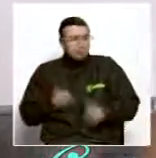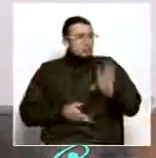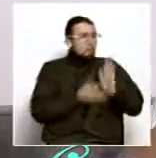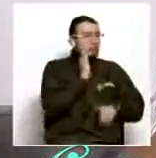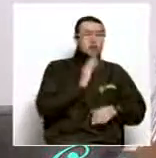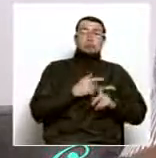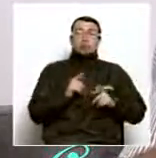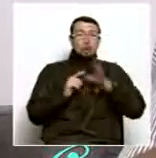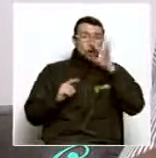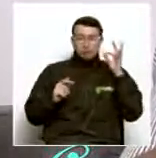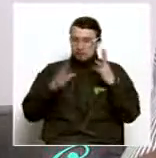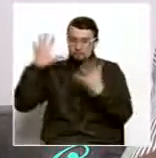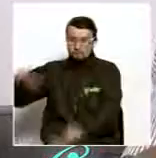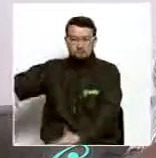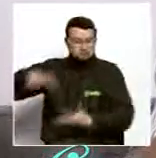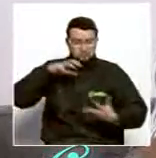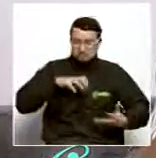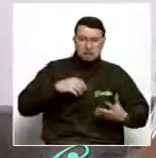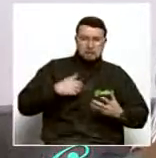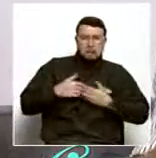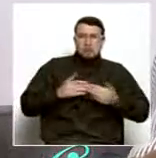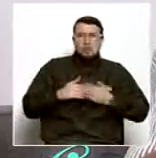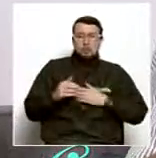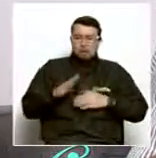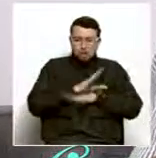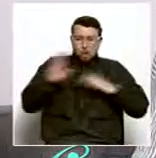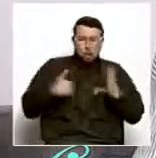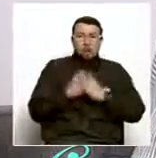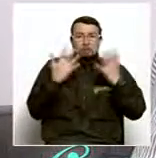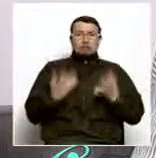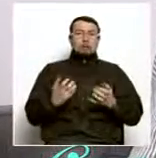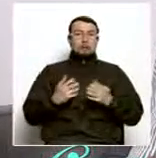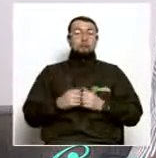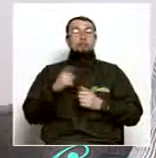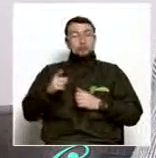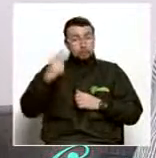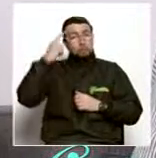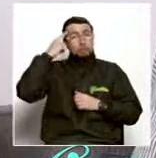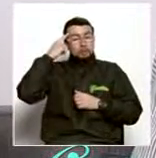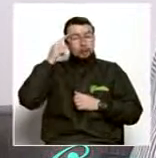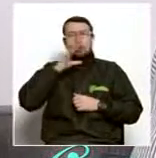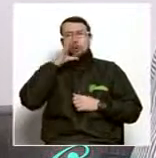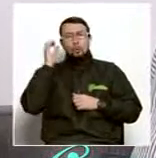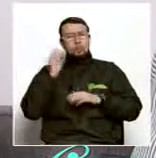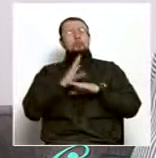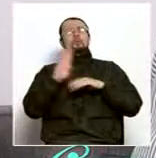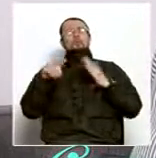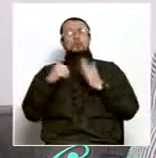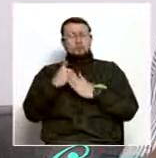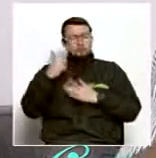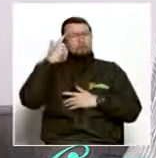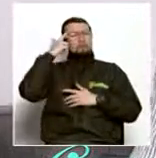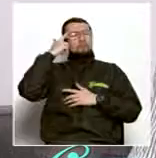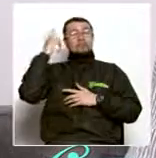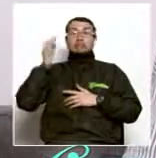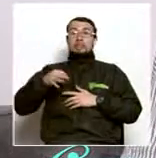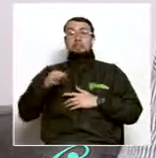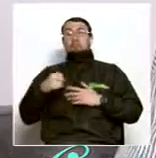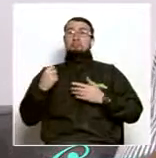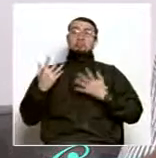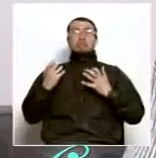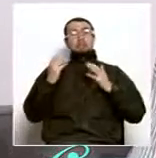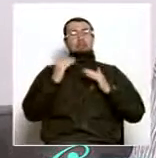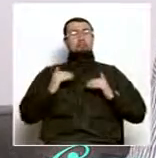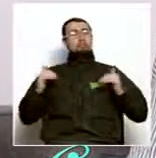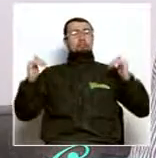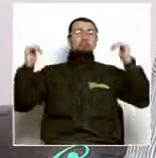hombre arrastra con el bulto, ¿cierto? Entonces es la mentalidad que tiene el hombre, que tenemos los seres humanos, siempre de enseñorearnos, siempre